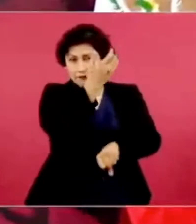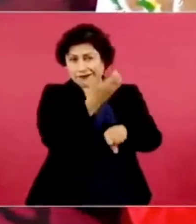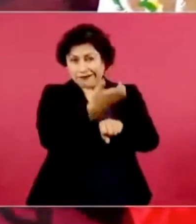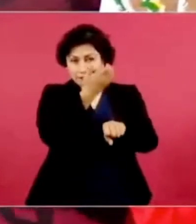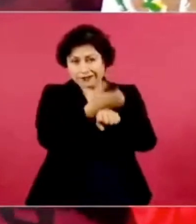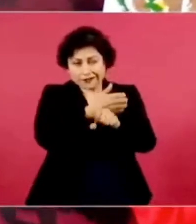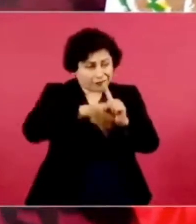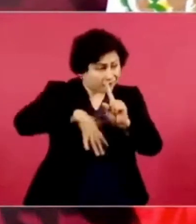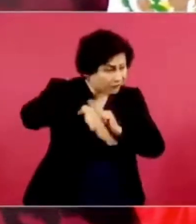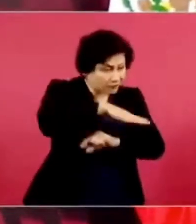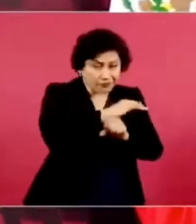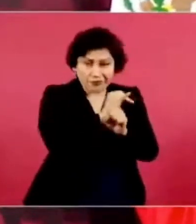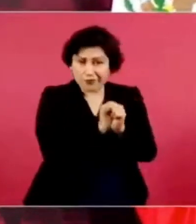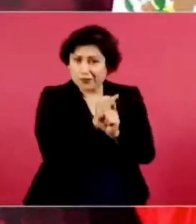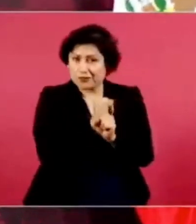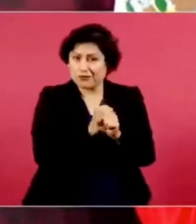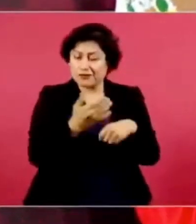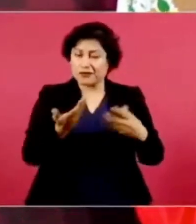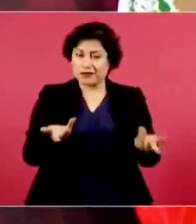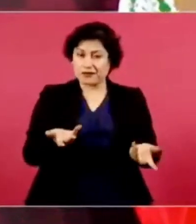¿Tratan el tema?